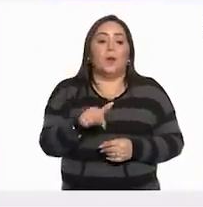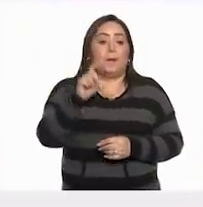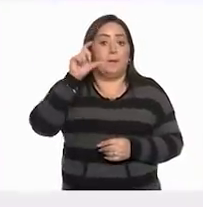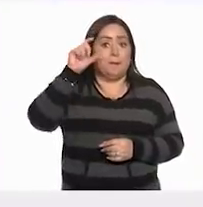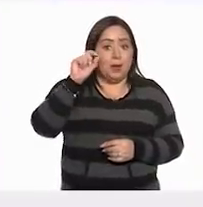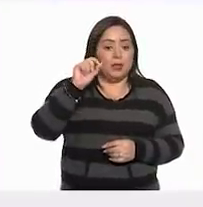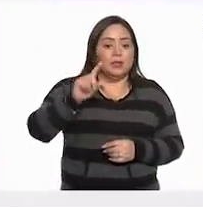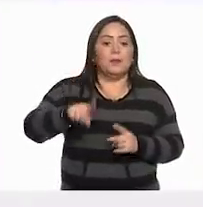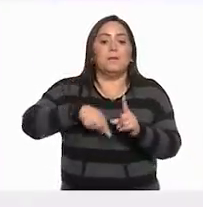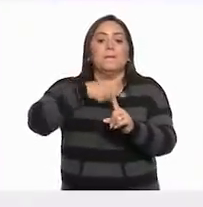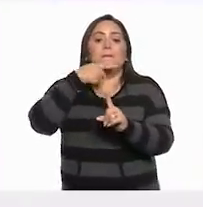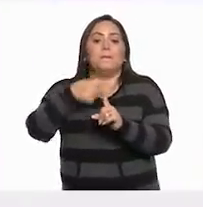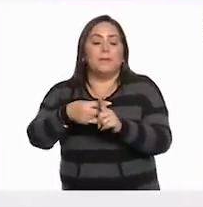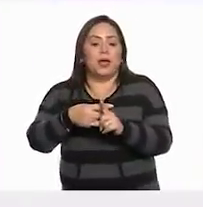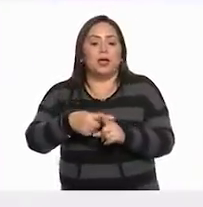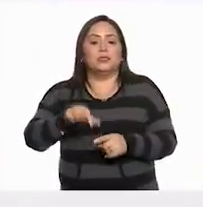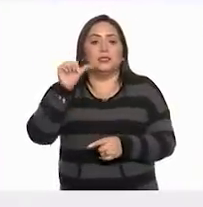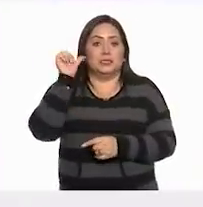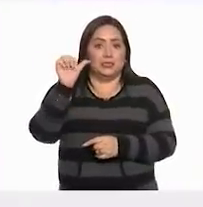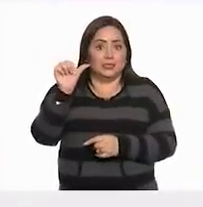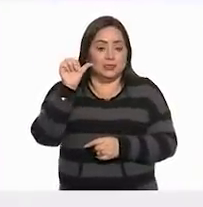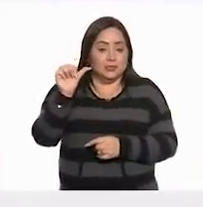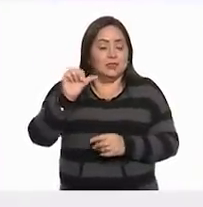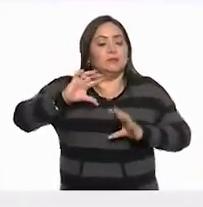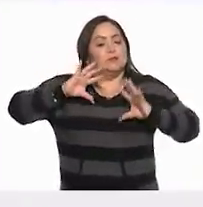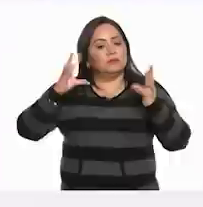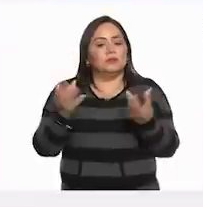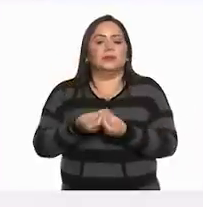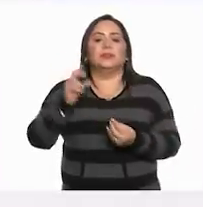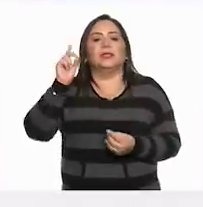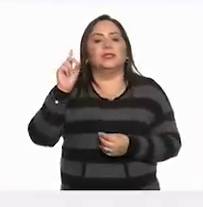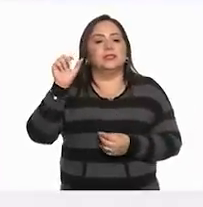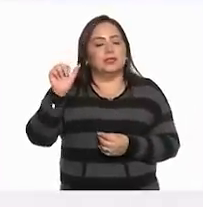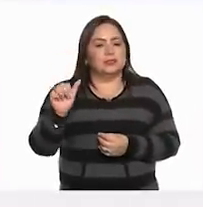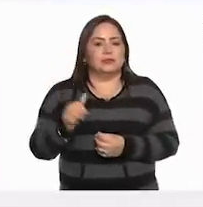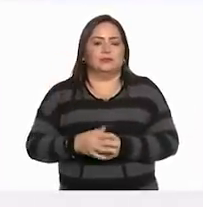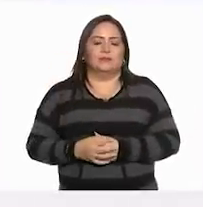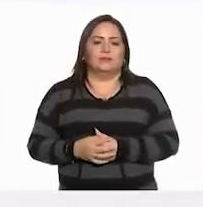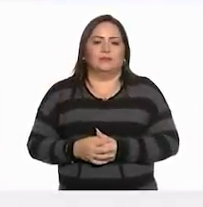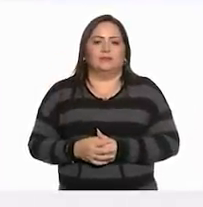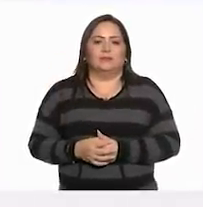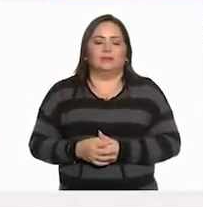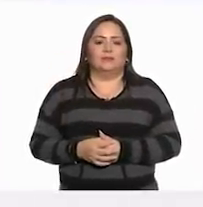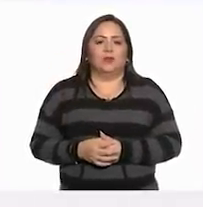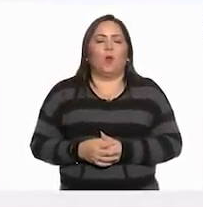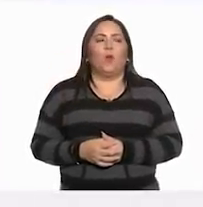20 más 16 igual a 36.